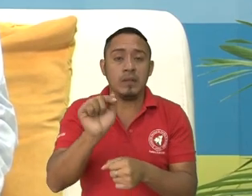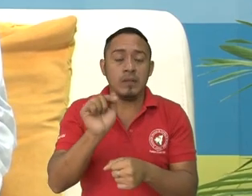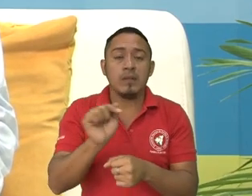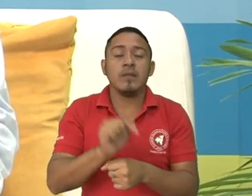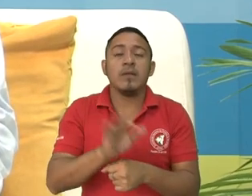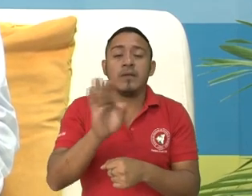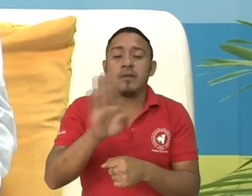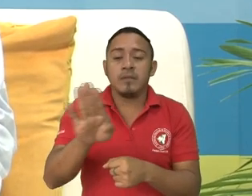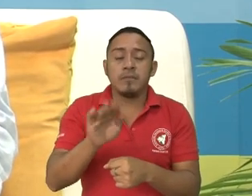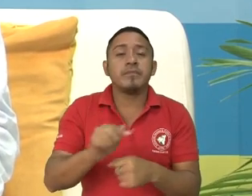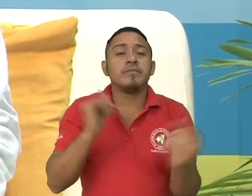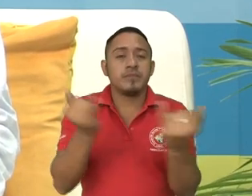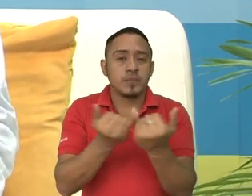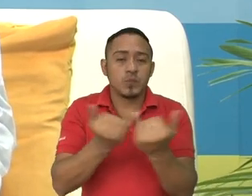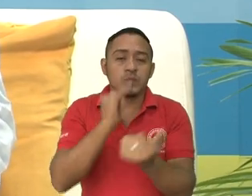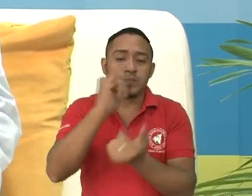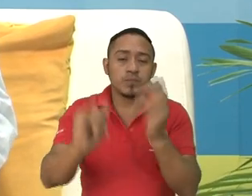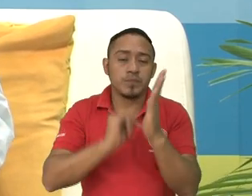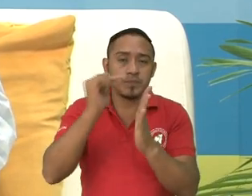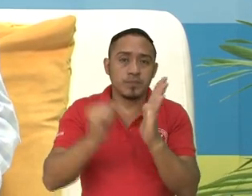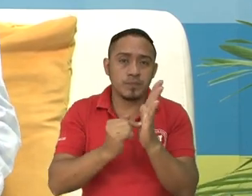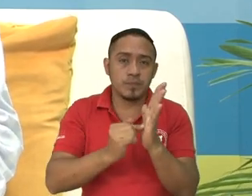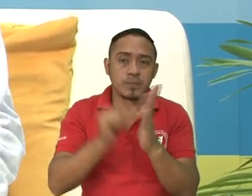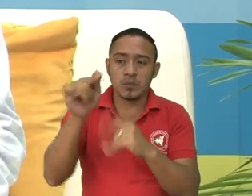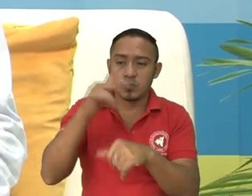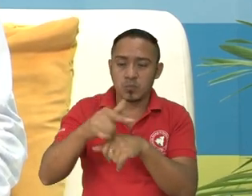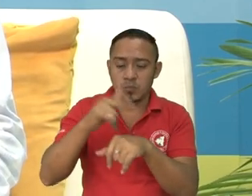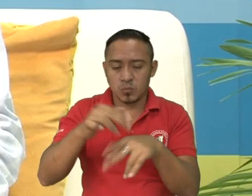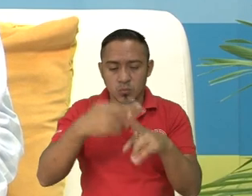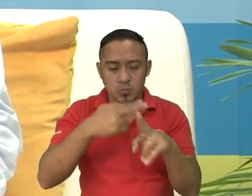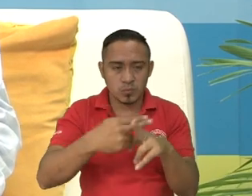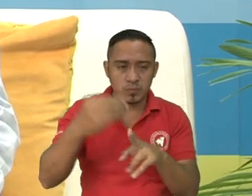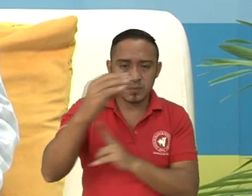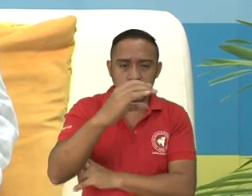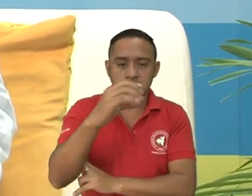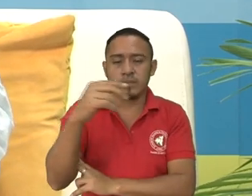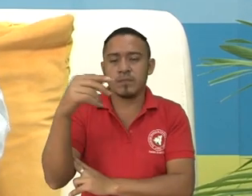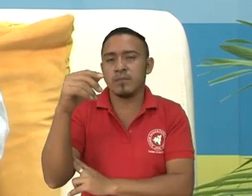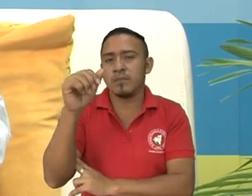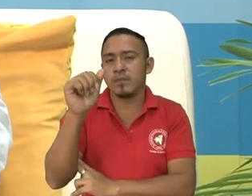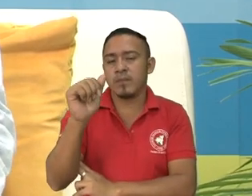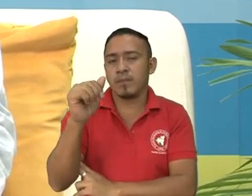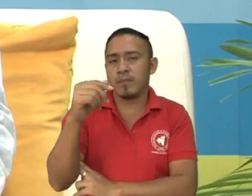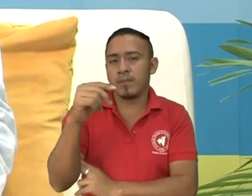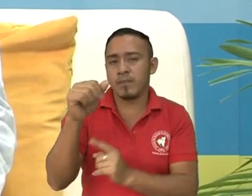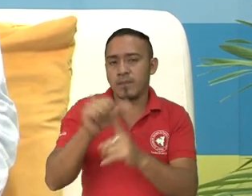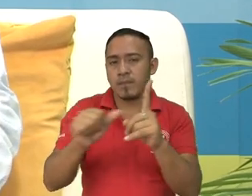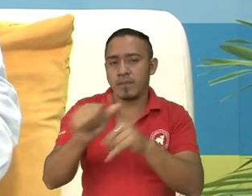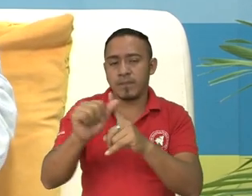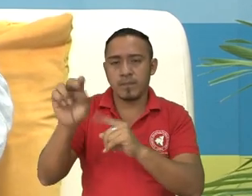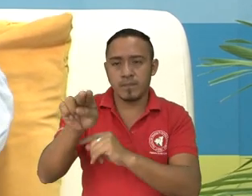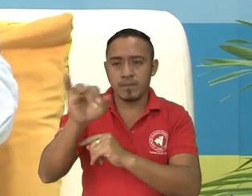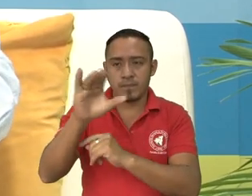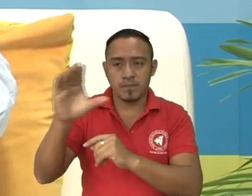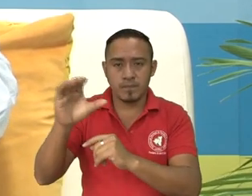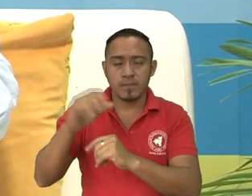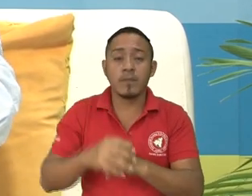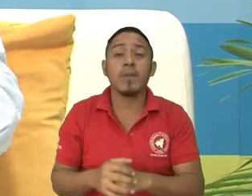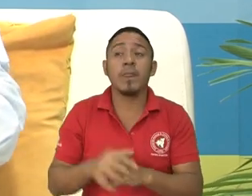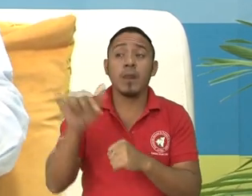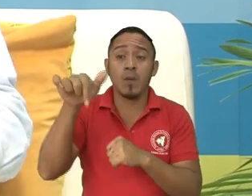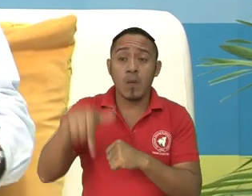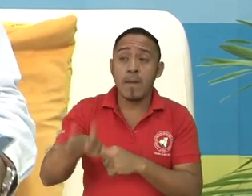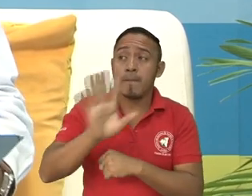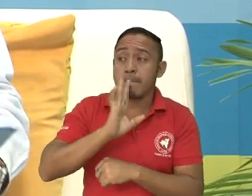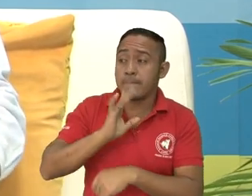red social. También en YouTube, usted nos busca como Ser Parlamentario Nicaragua. Hoy estamos conversando